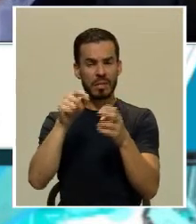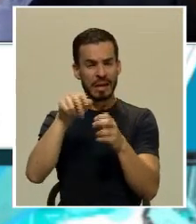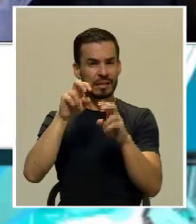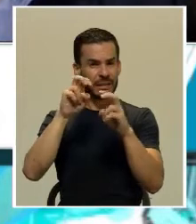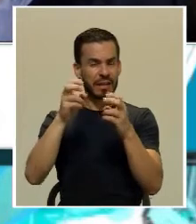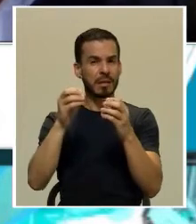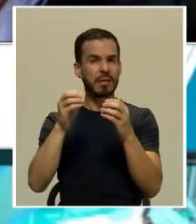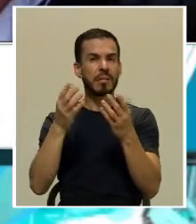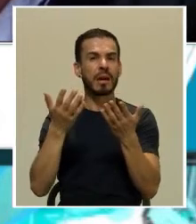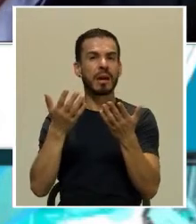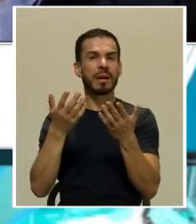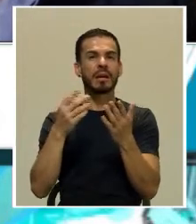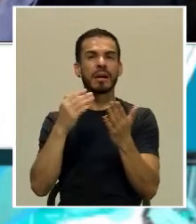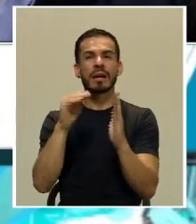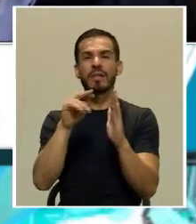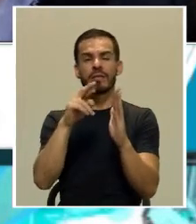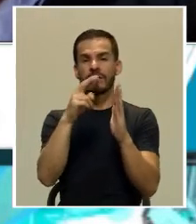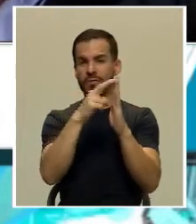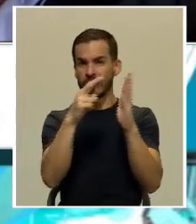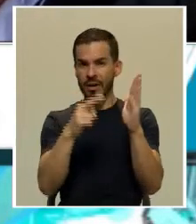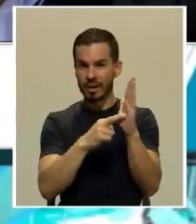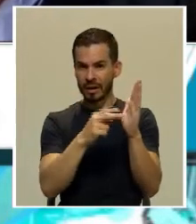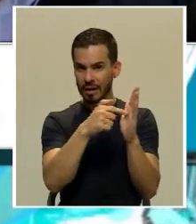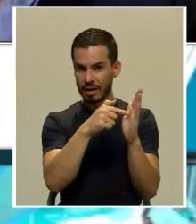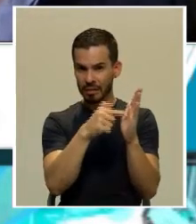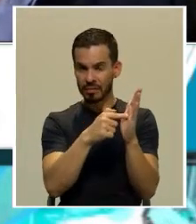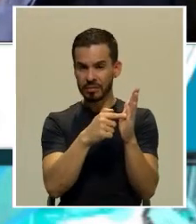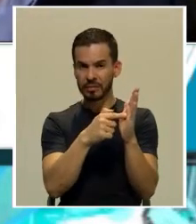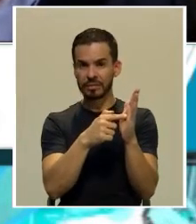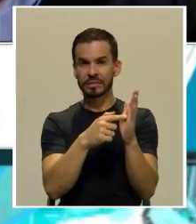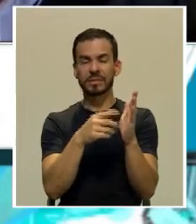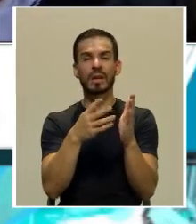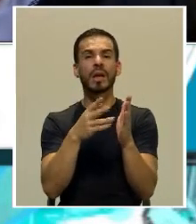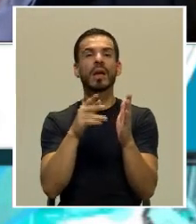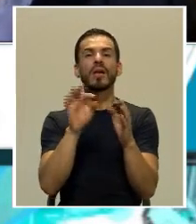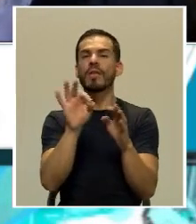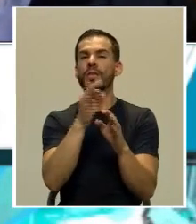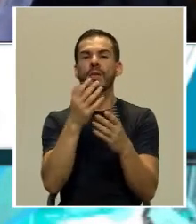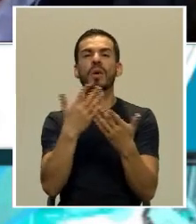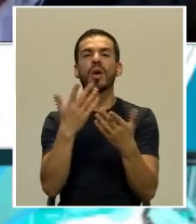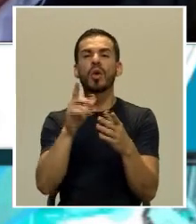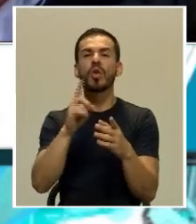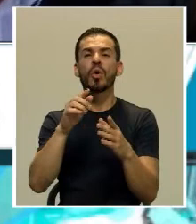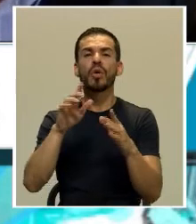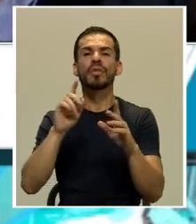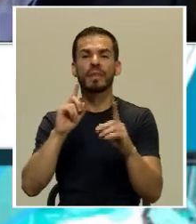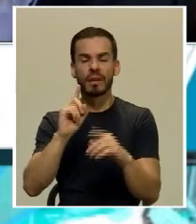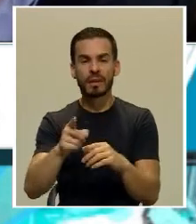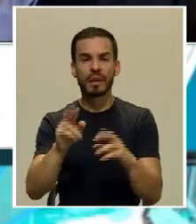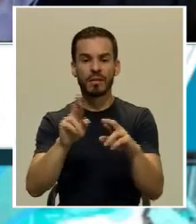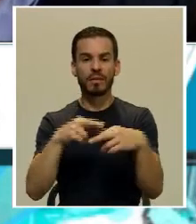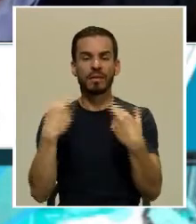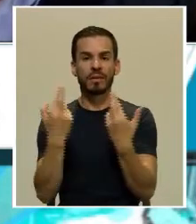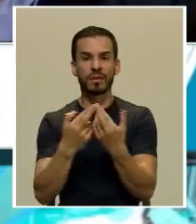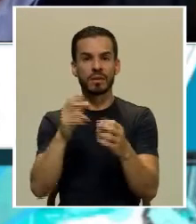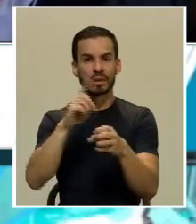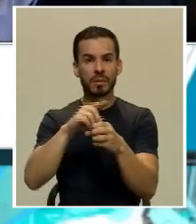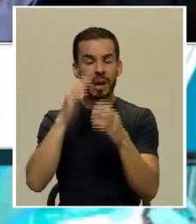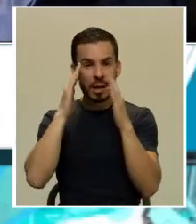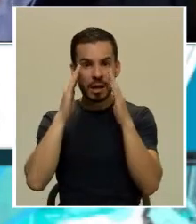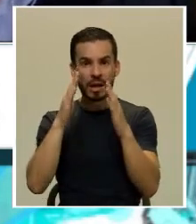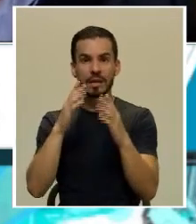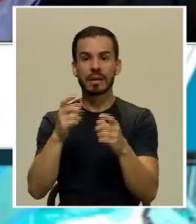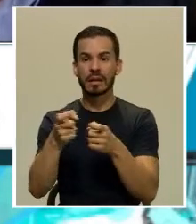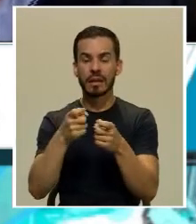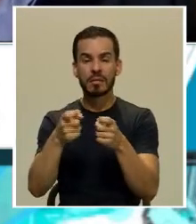tema de reglamentario, más bien de forma, de dónde deben sesionar los diputados para atender medidas